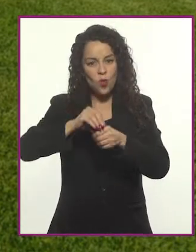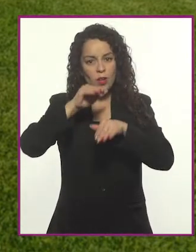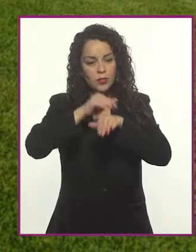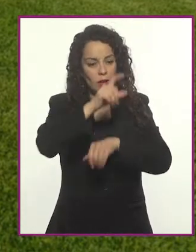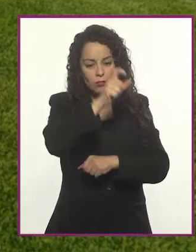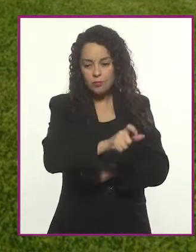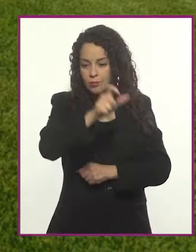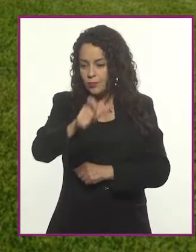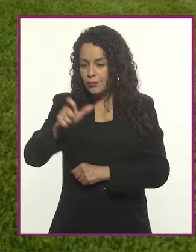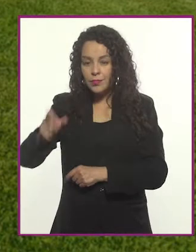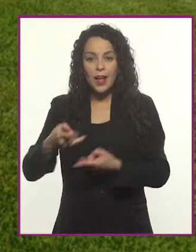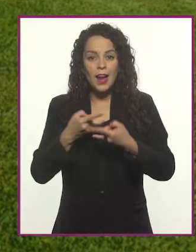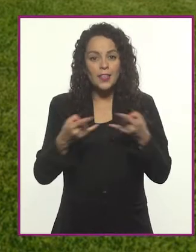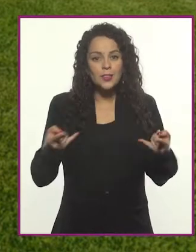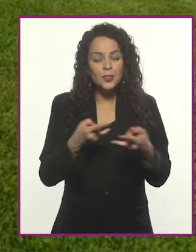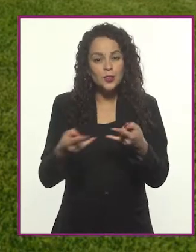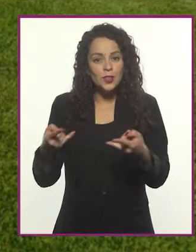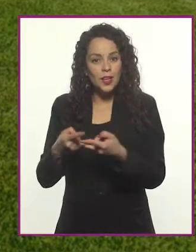personajes y la historia.